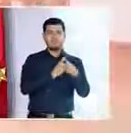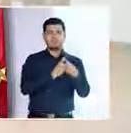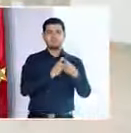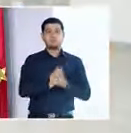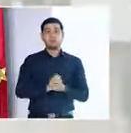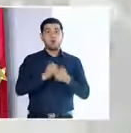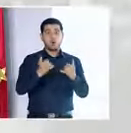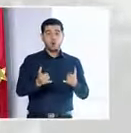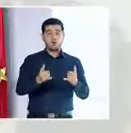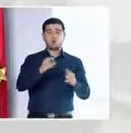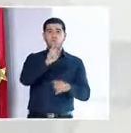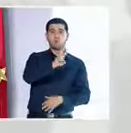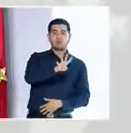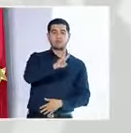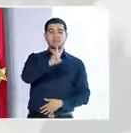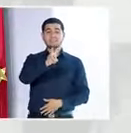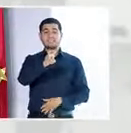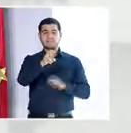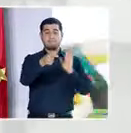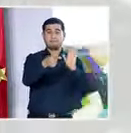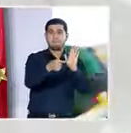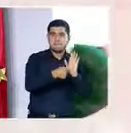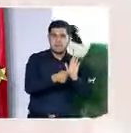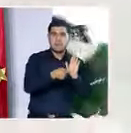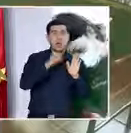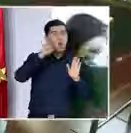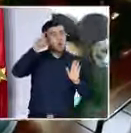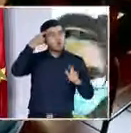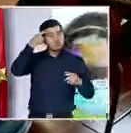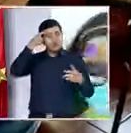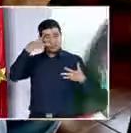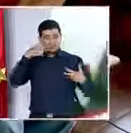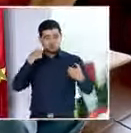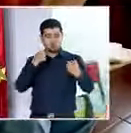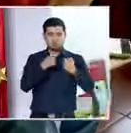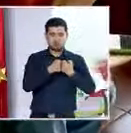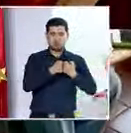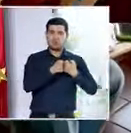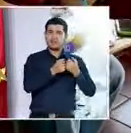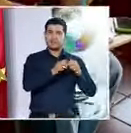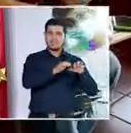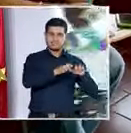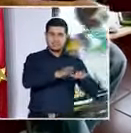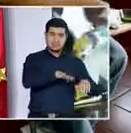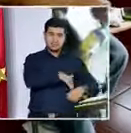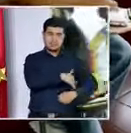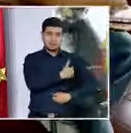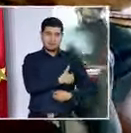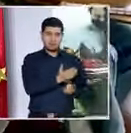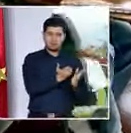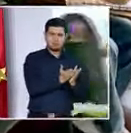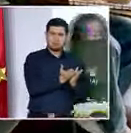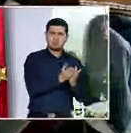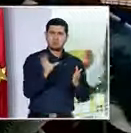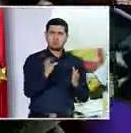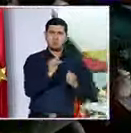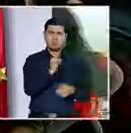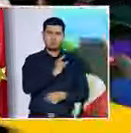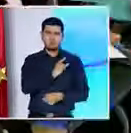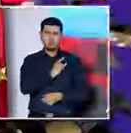Hoy 47.000 futuros profesionales se beneficiaron del convenio Gobernación-Ministerio de Educación Nacional y las universidades